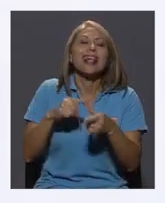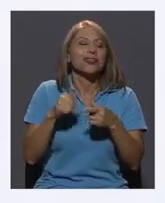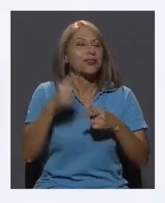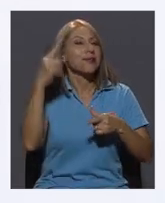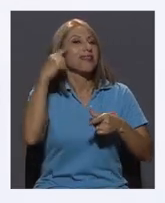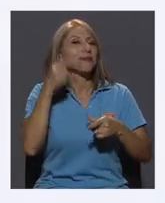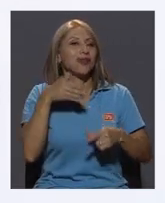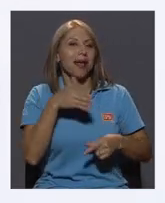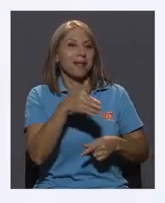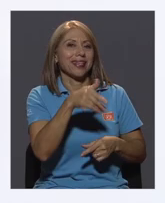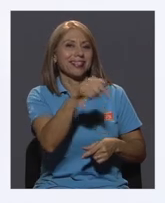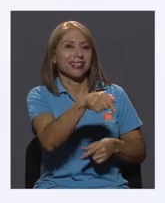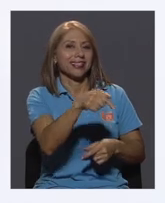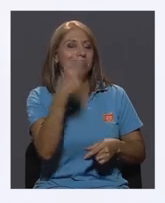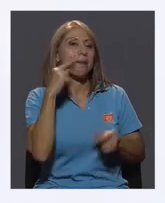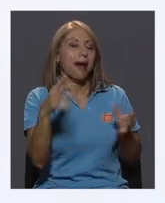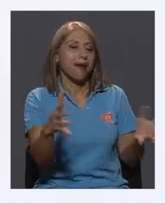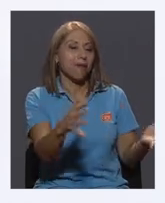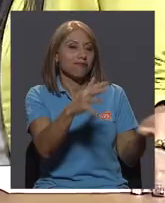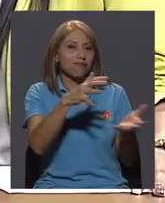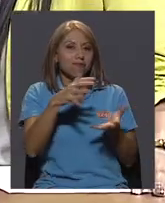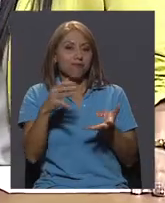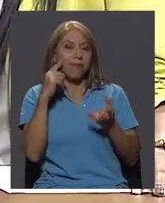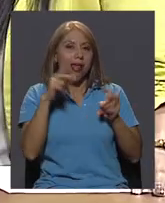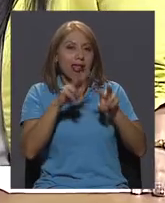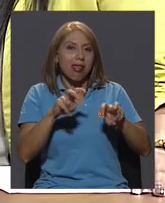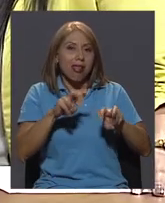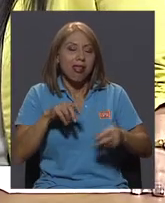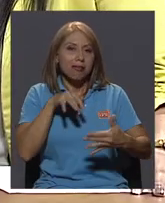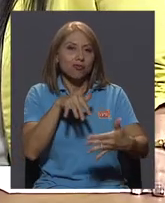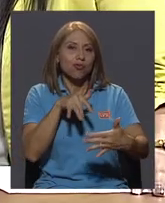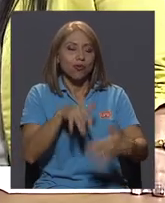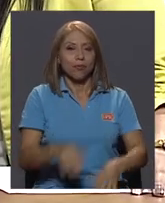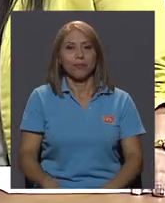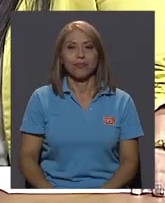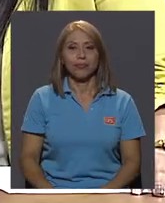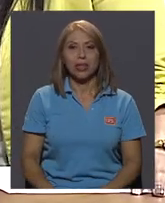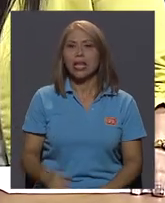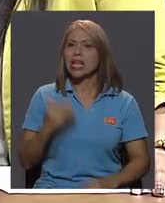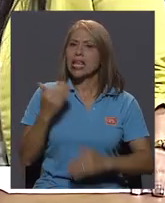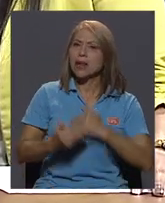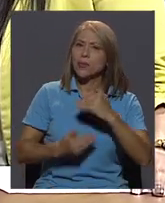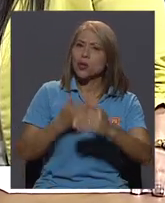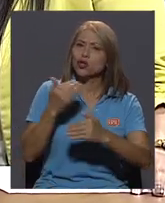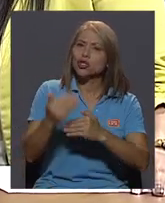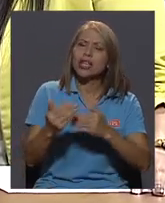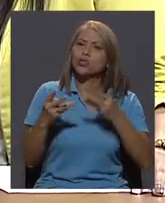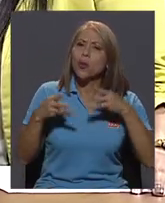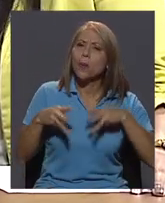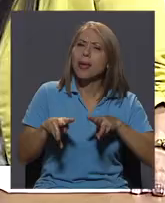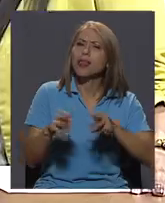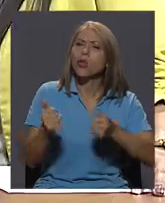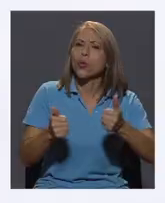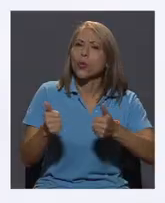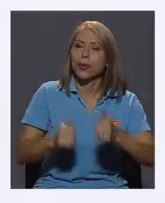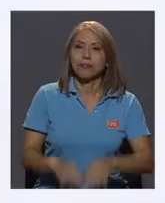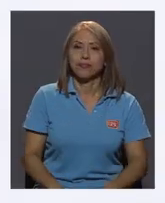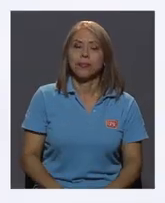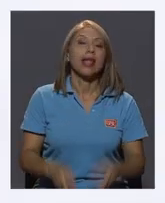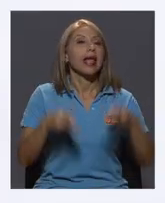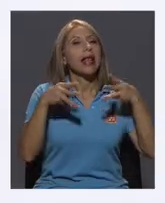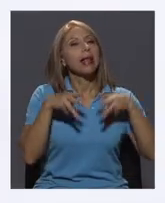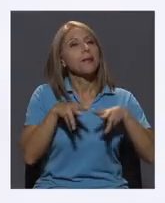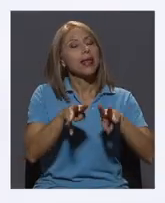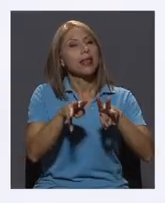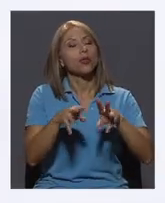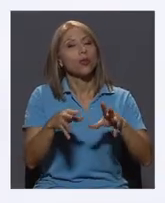de utilizar estos peces para realizar el estudio y específicamente en el proceso del método utilizado y bueno